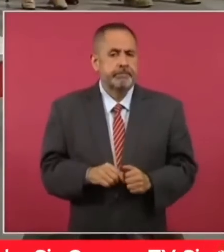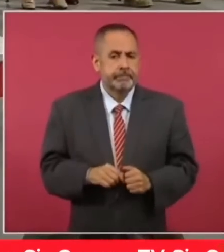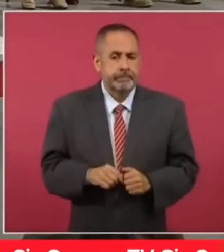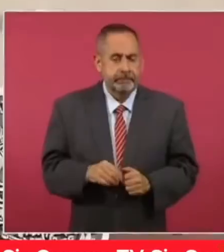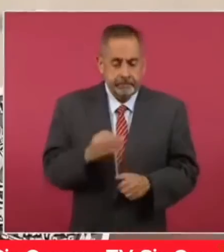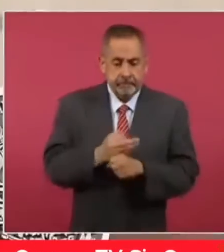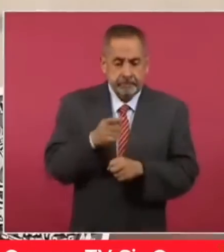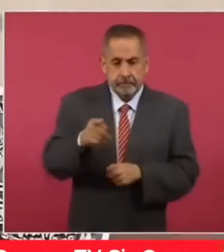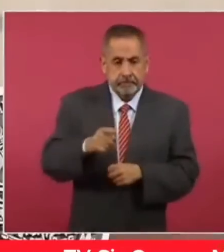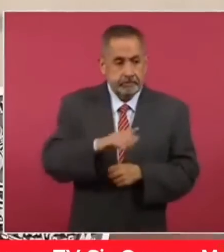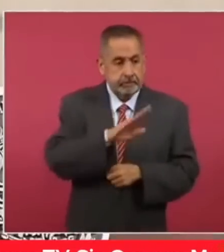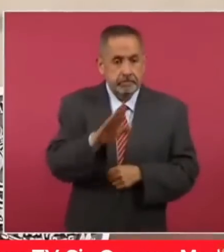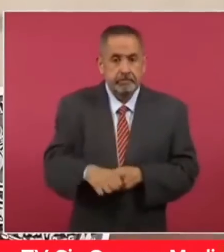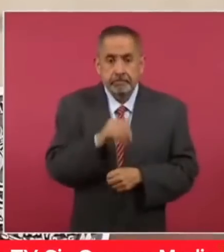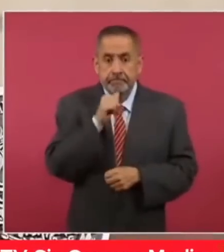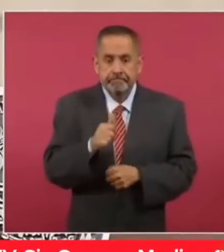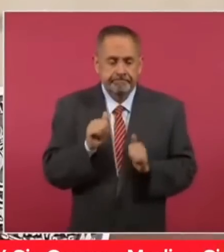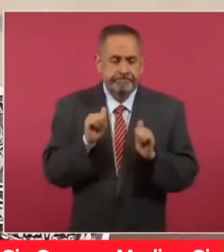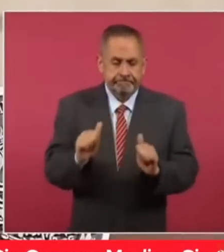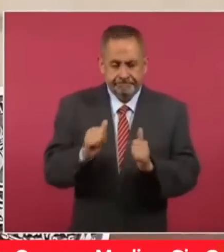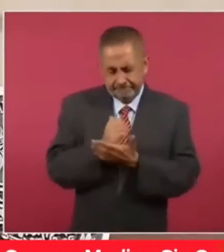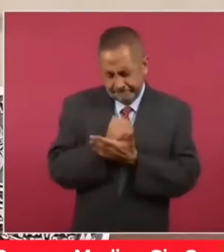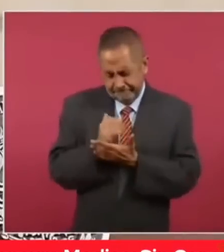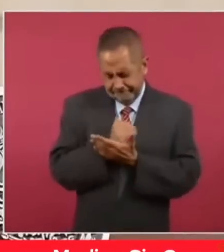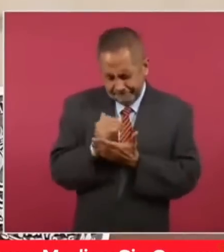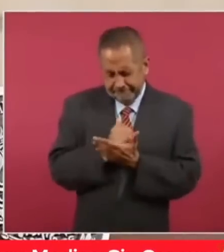no han fallecido.